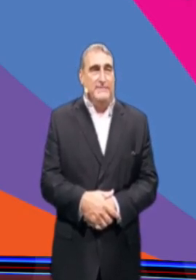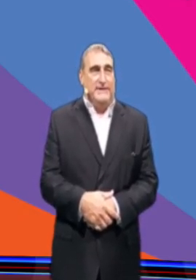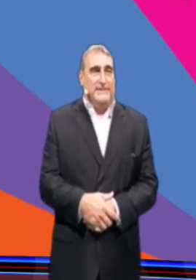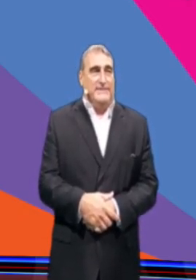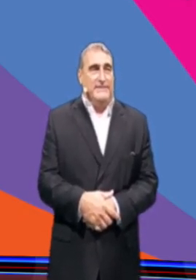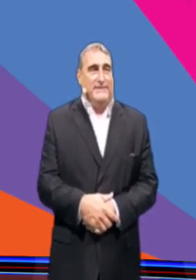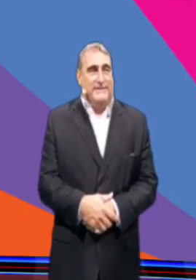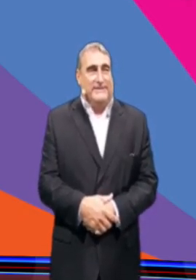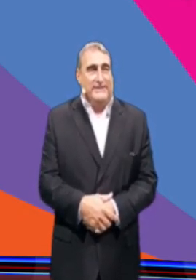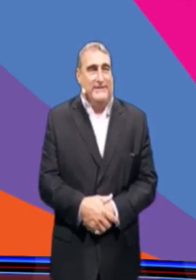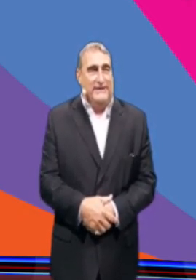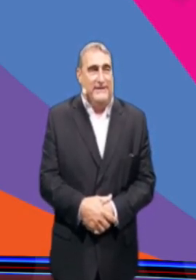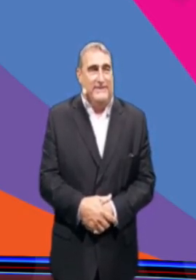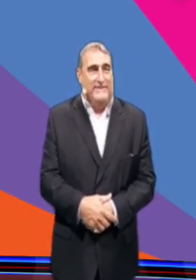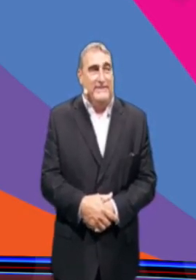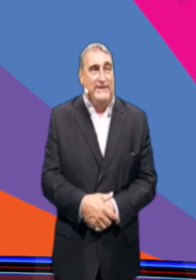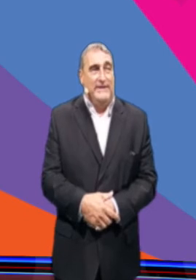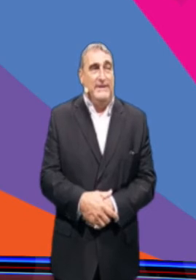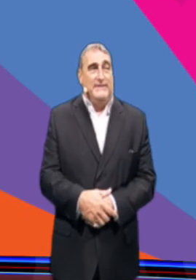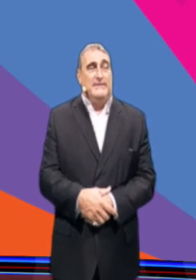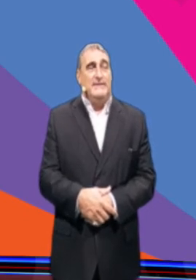también.